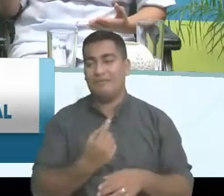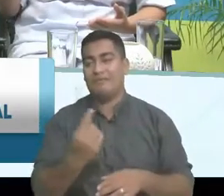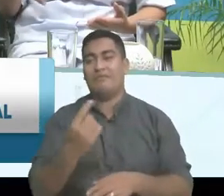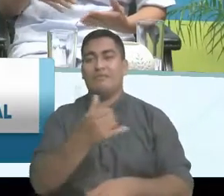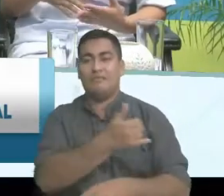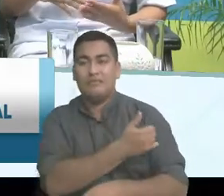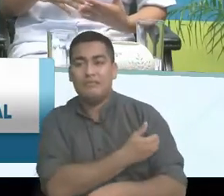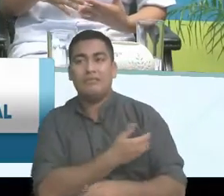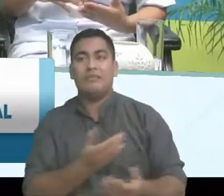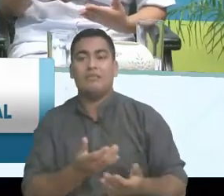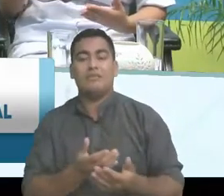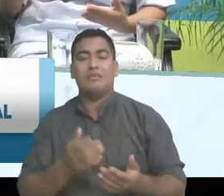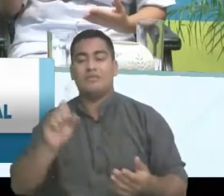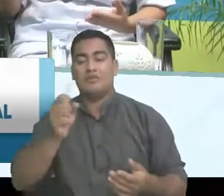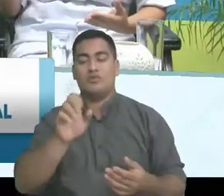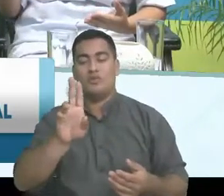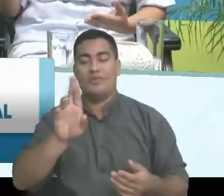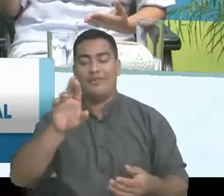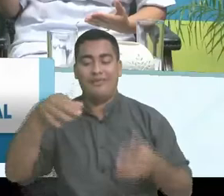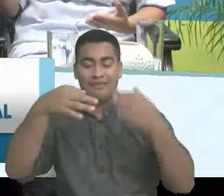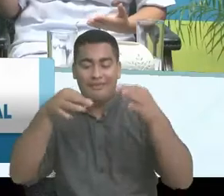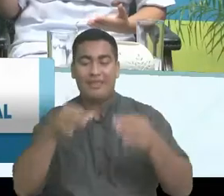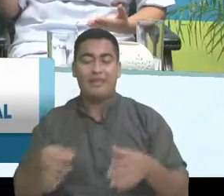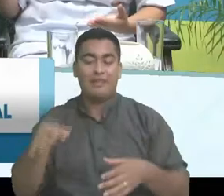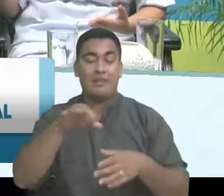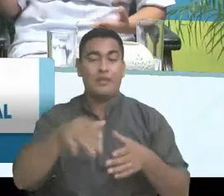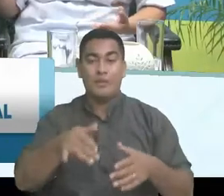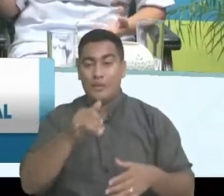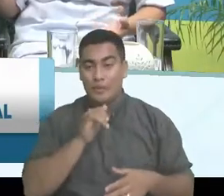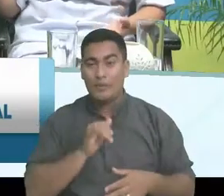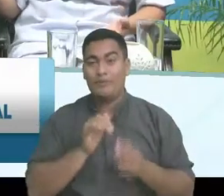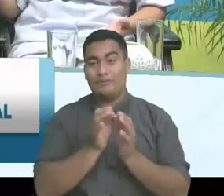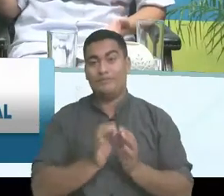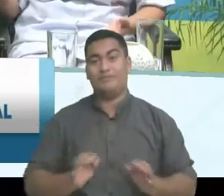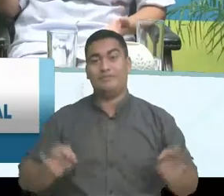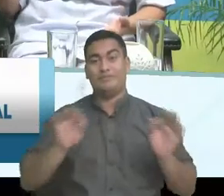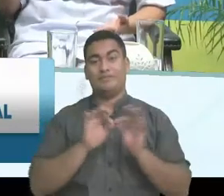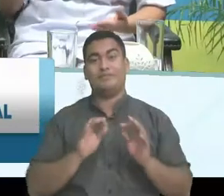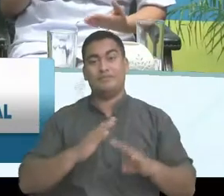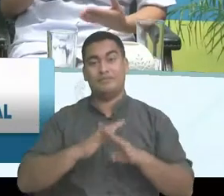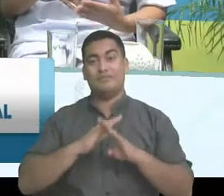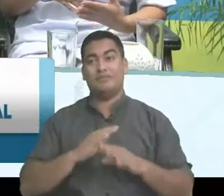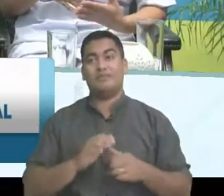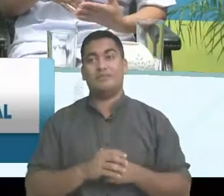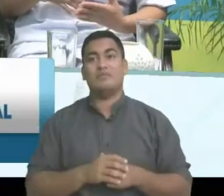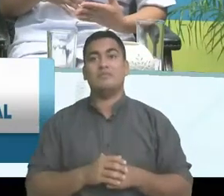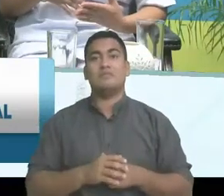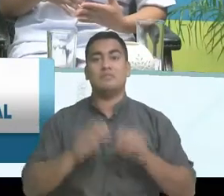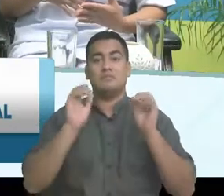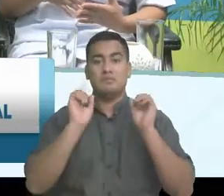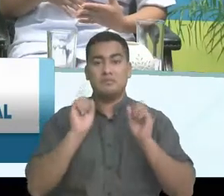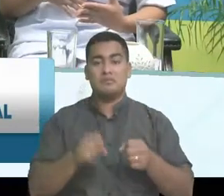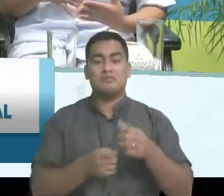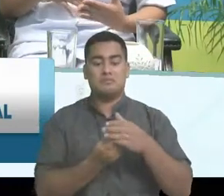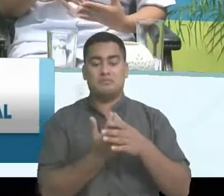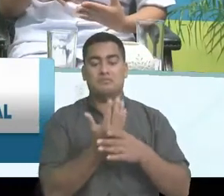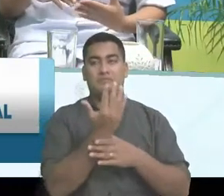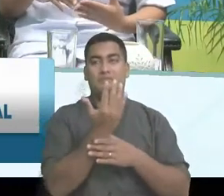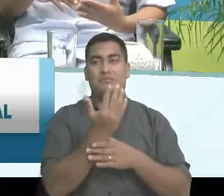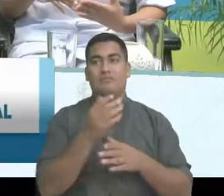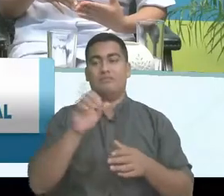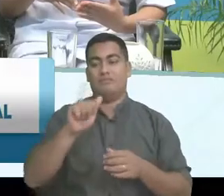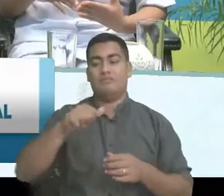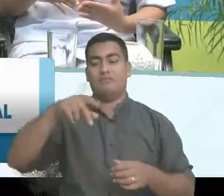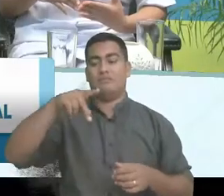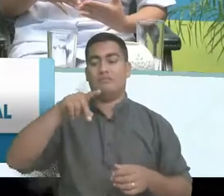suero oral y determinar si es por virus, por bacteria, etcétera, etcétera. Se puede utilizar también plantas naturales como el